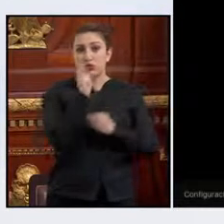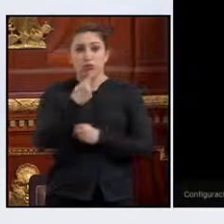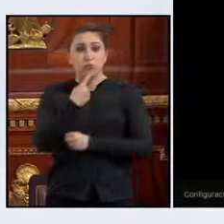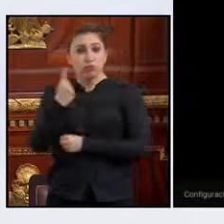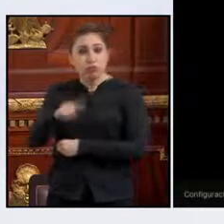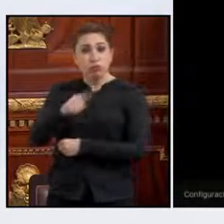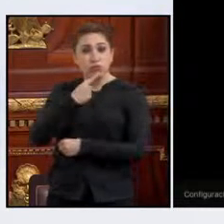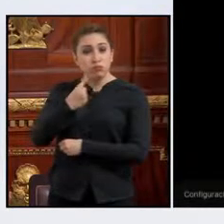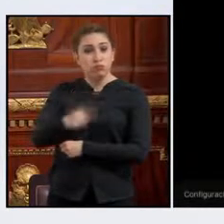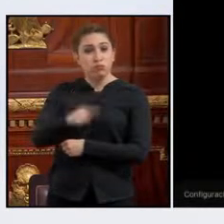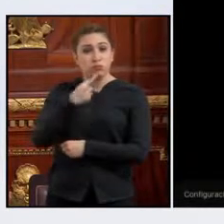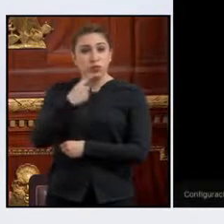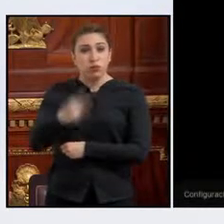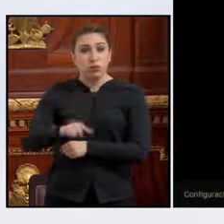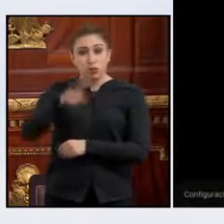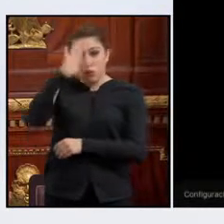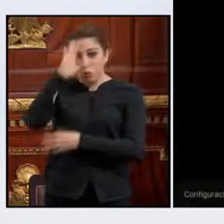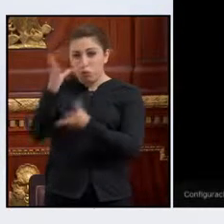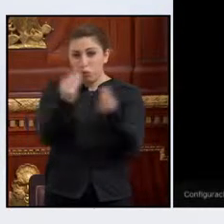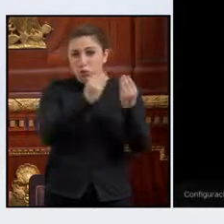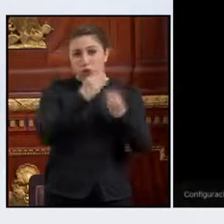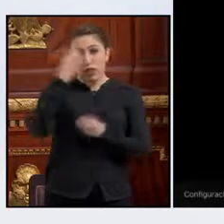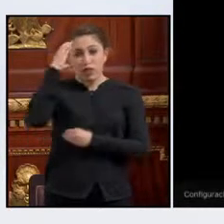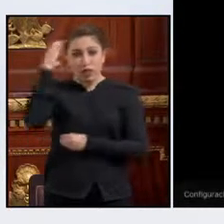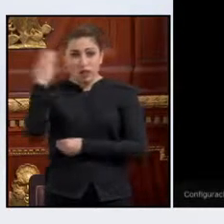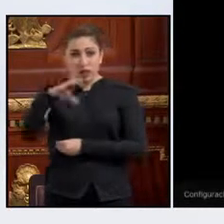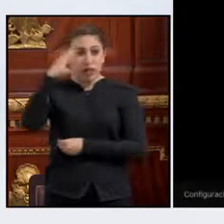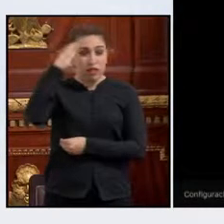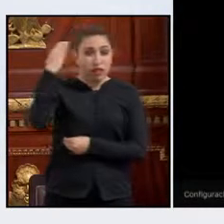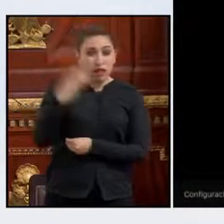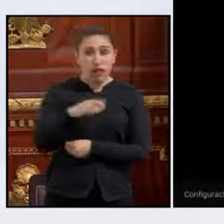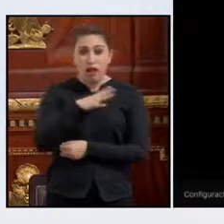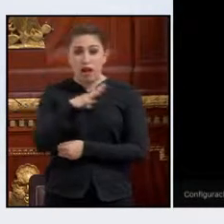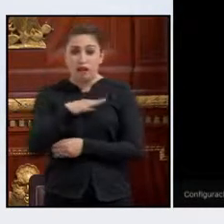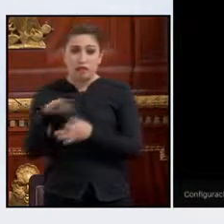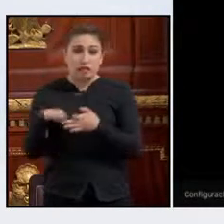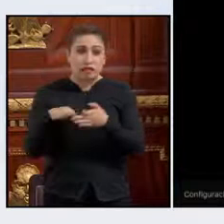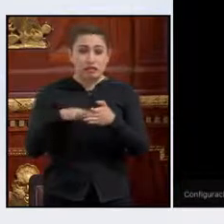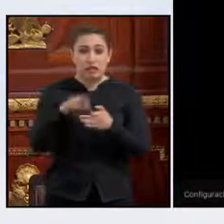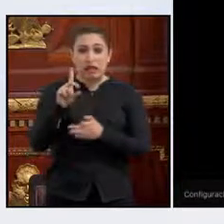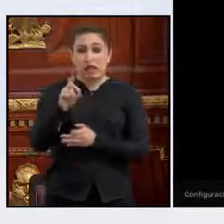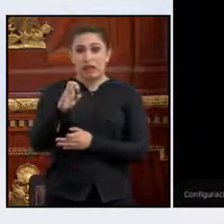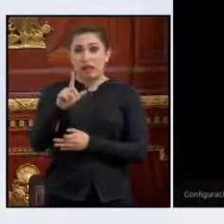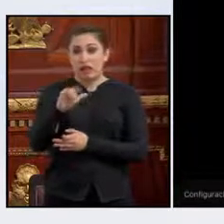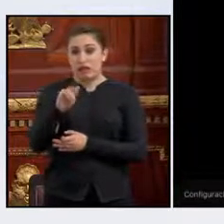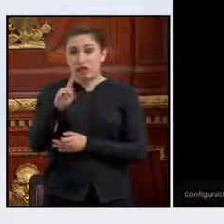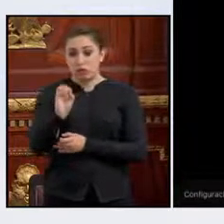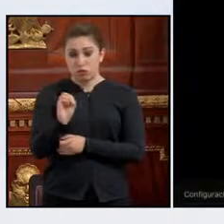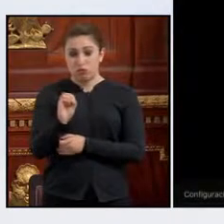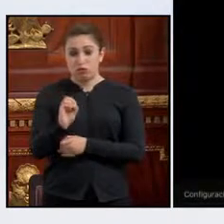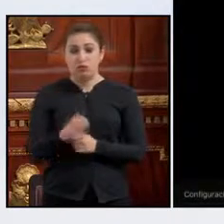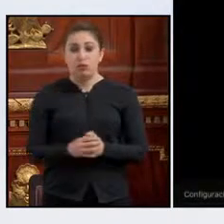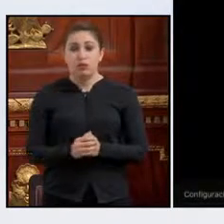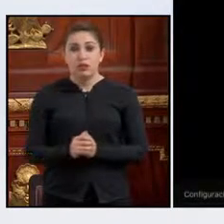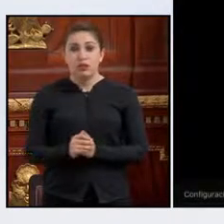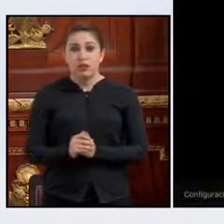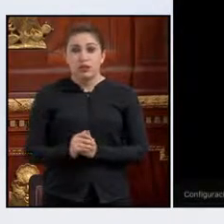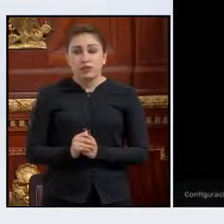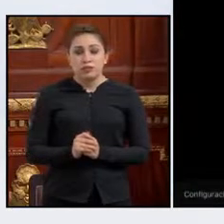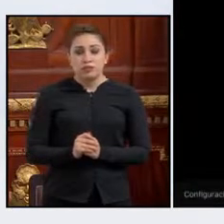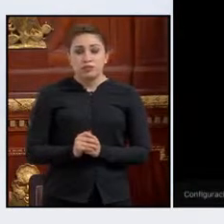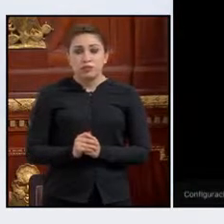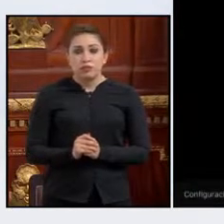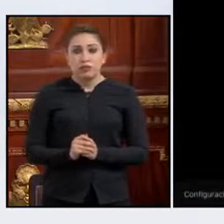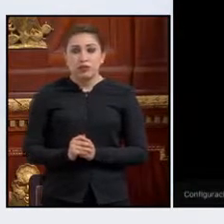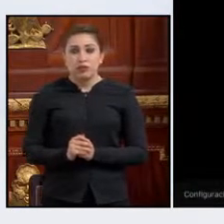de los delitos que denuncien la ciudadanía, la sociedad. Quiero también concluir,